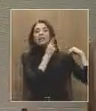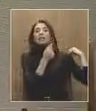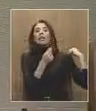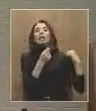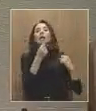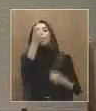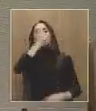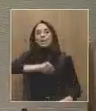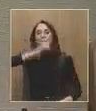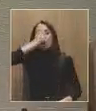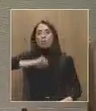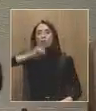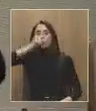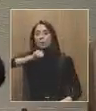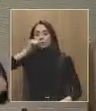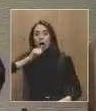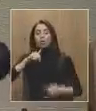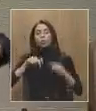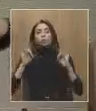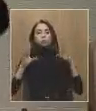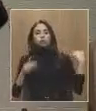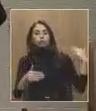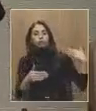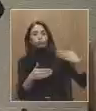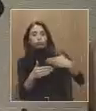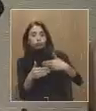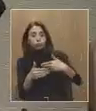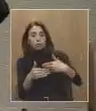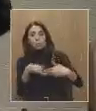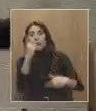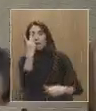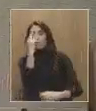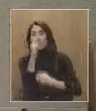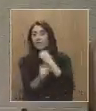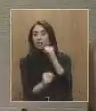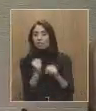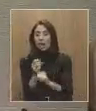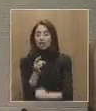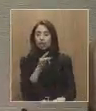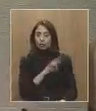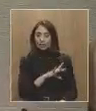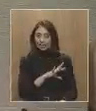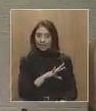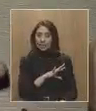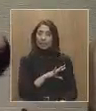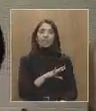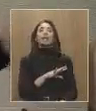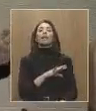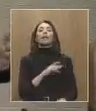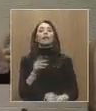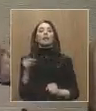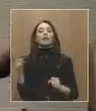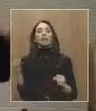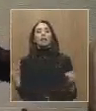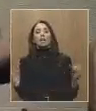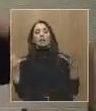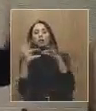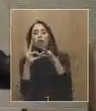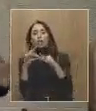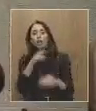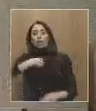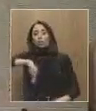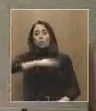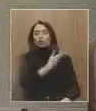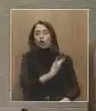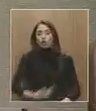de privatización permanente que viene instalada hace bastante más de 20 años en Chile y que fue cohonestada por